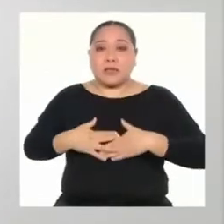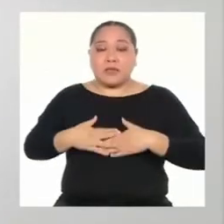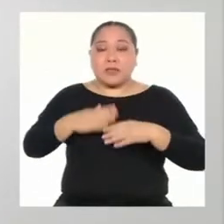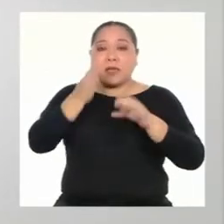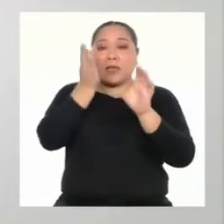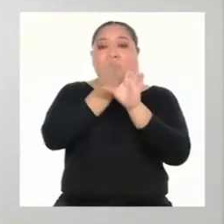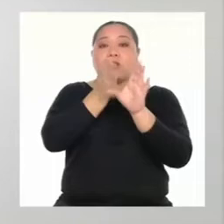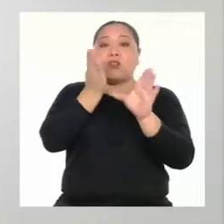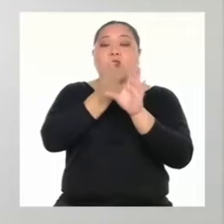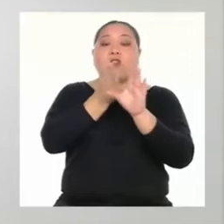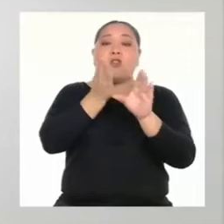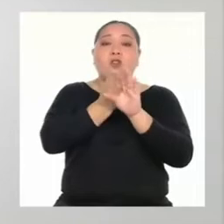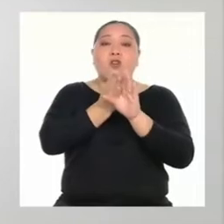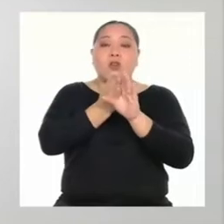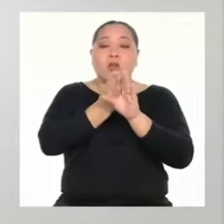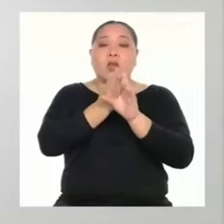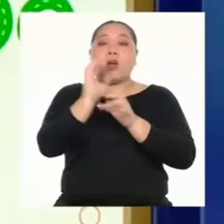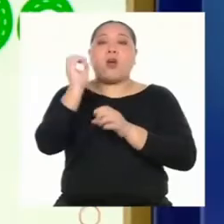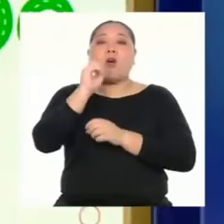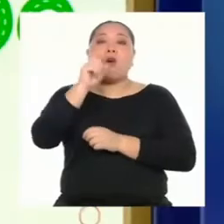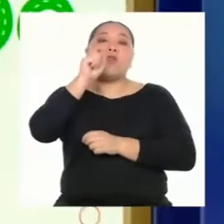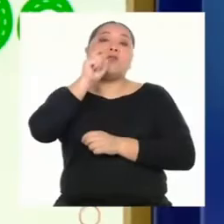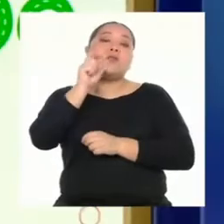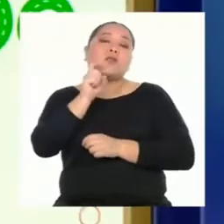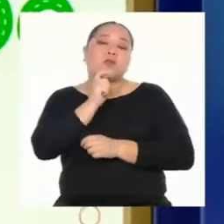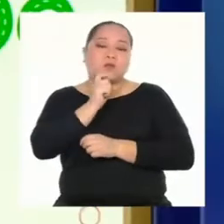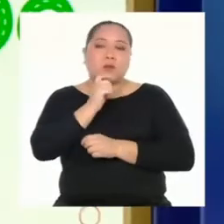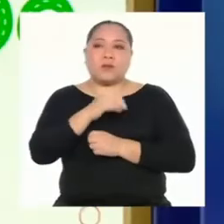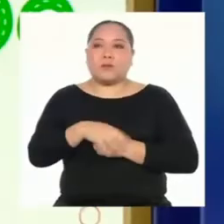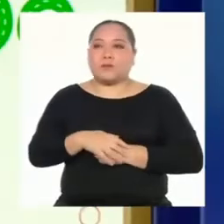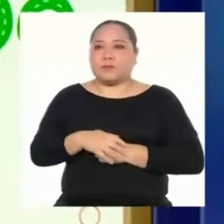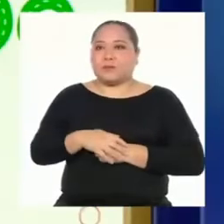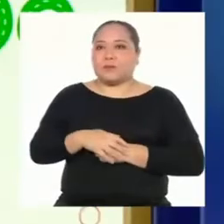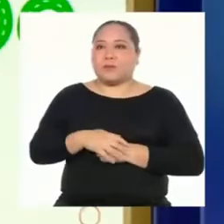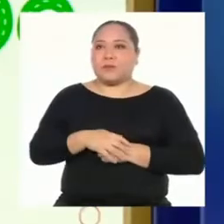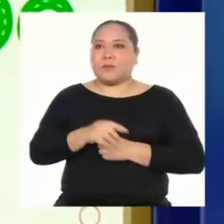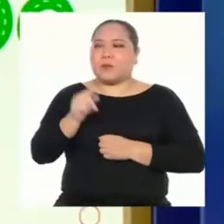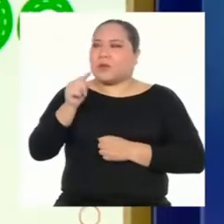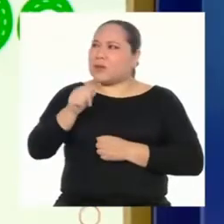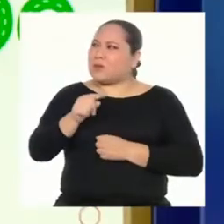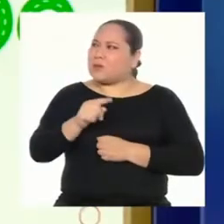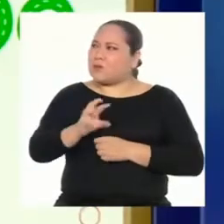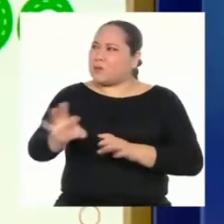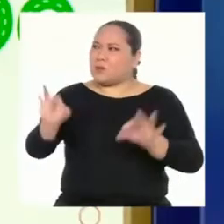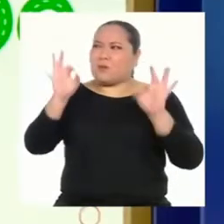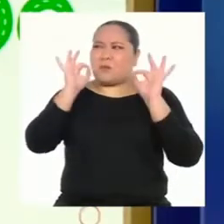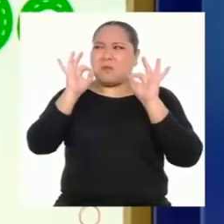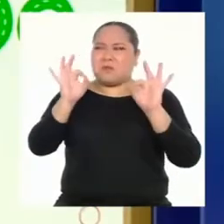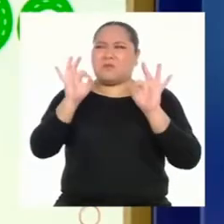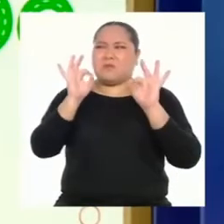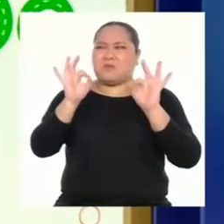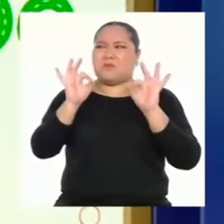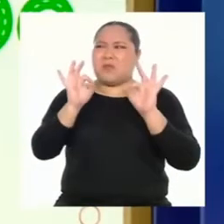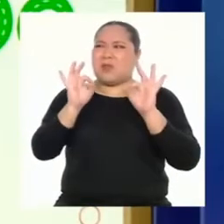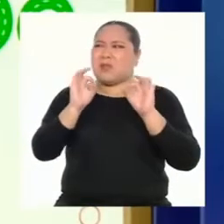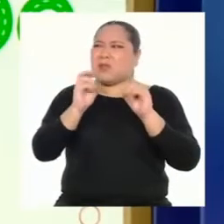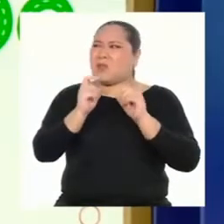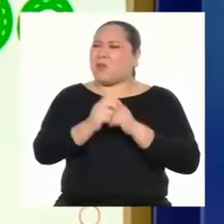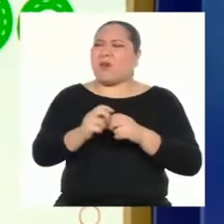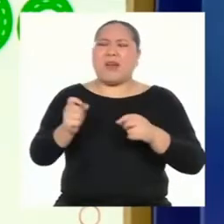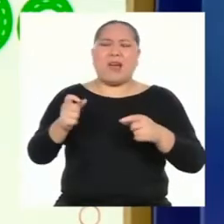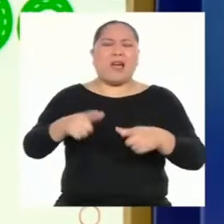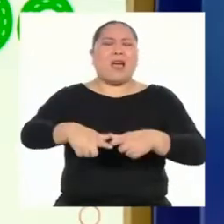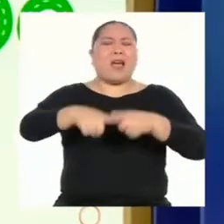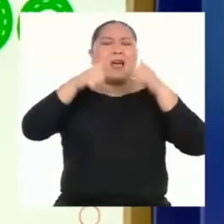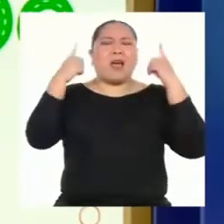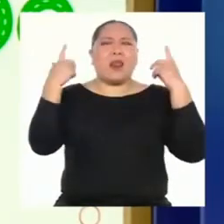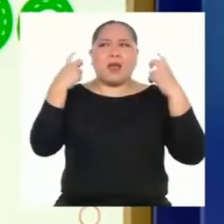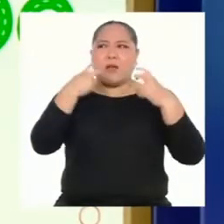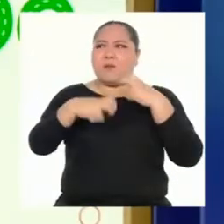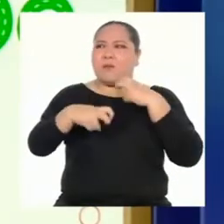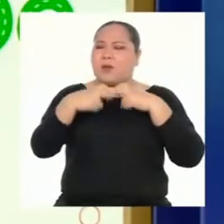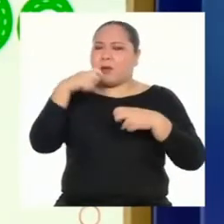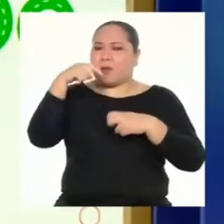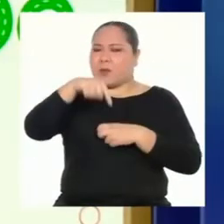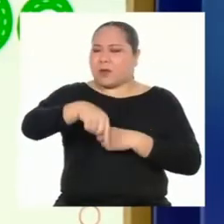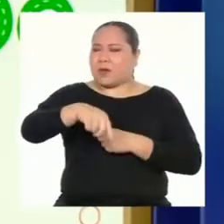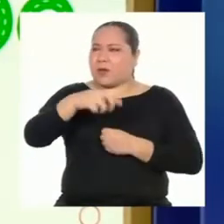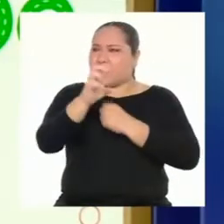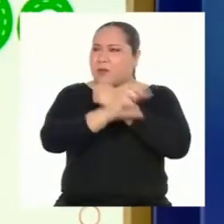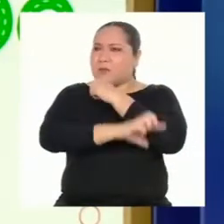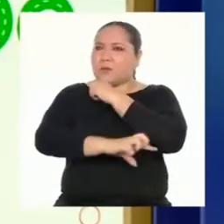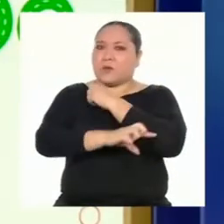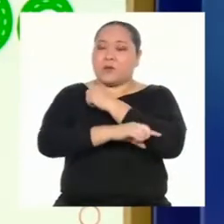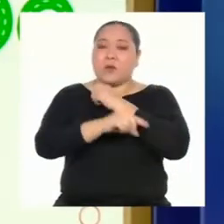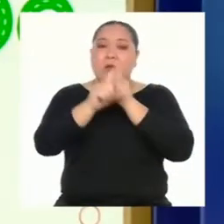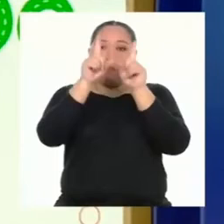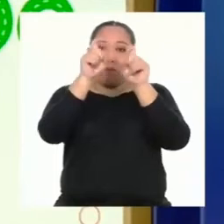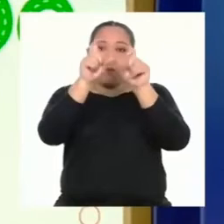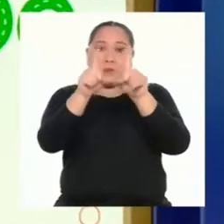física, psicológica o sexual. He leído que este es un grave problema en nuestro país, ¿no, profesora? Según la encuesta